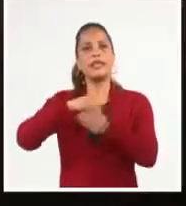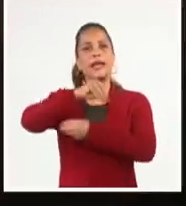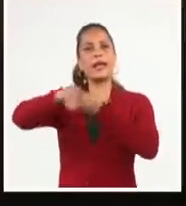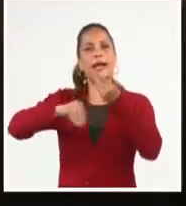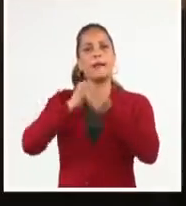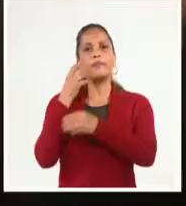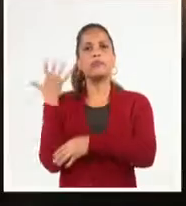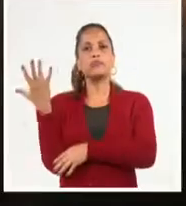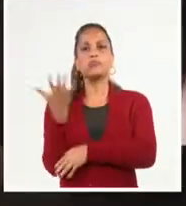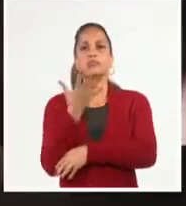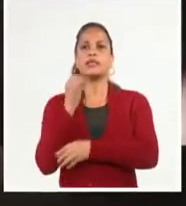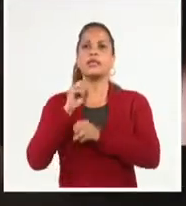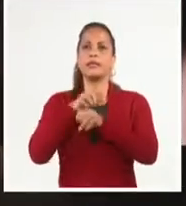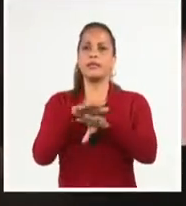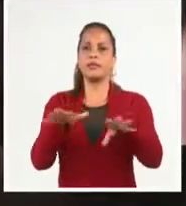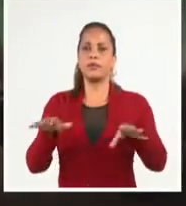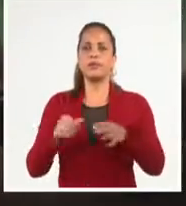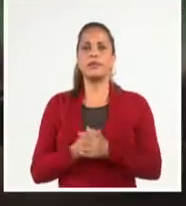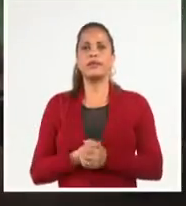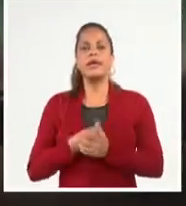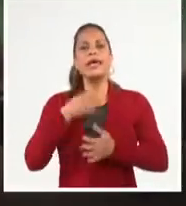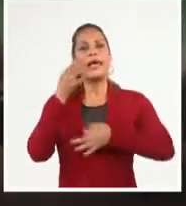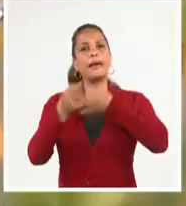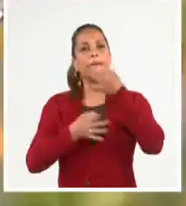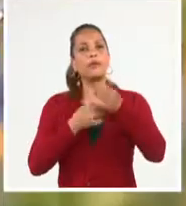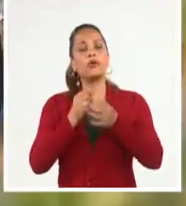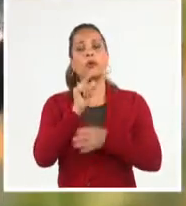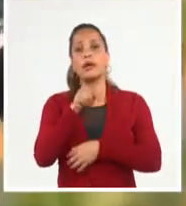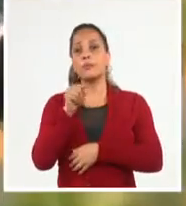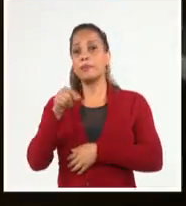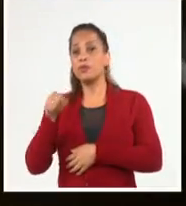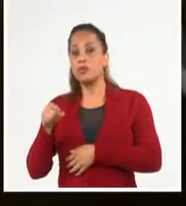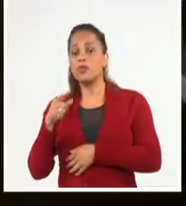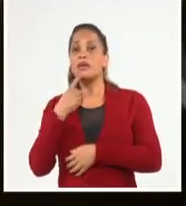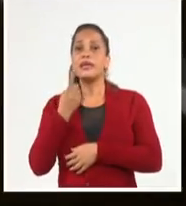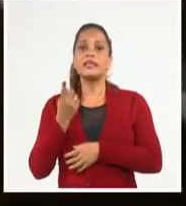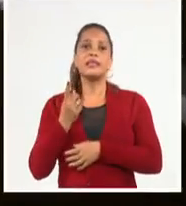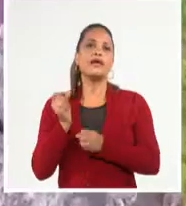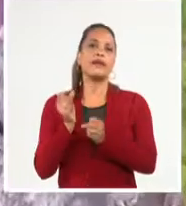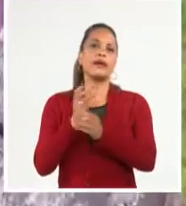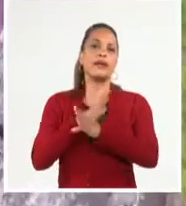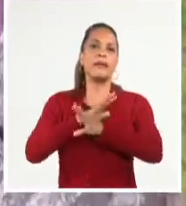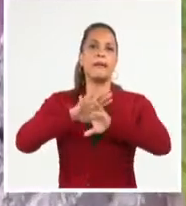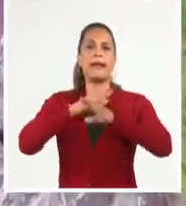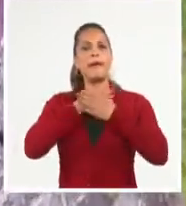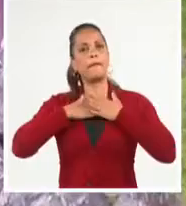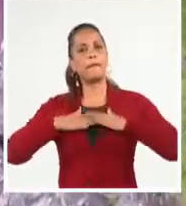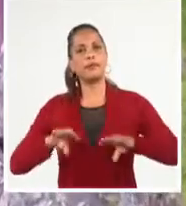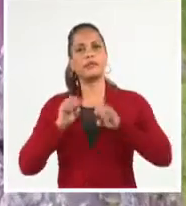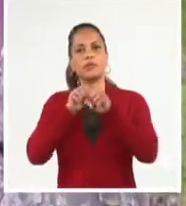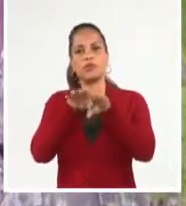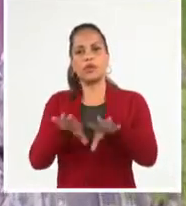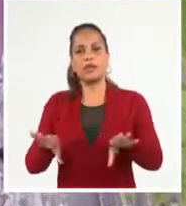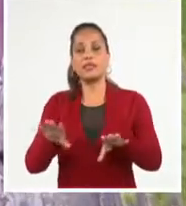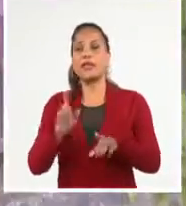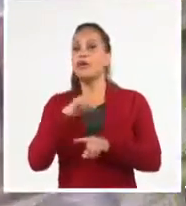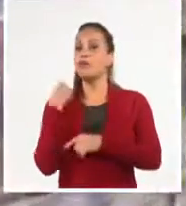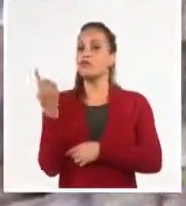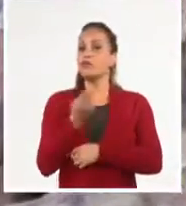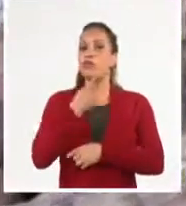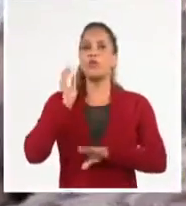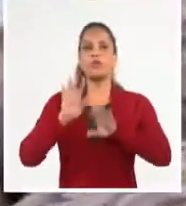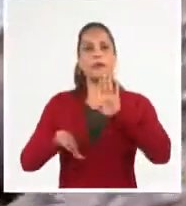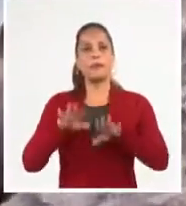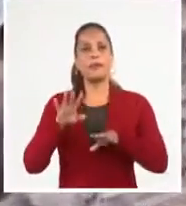El secretario general de ONU llamó a la humanidad a declararle la paz a la naturaleza, de la que dijo dependen las opciones para